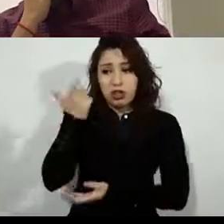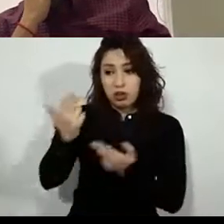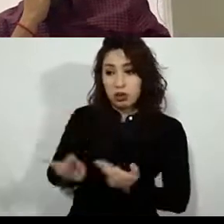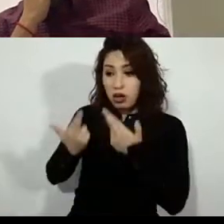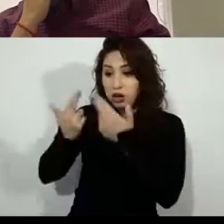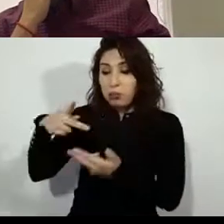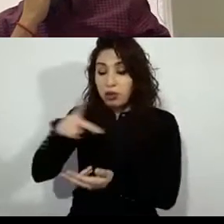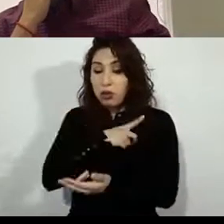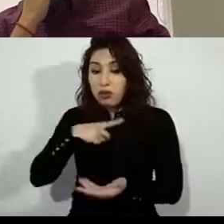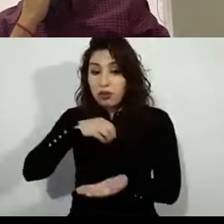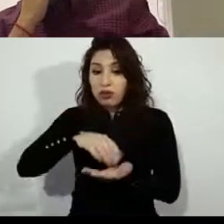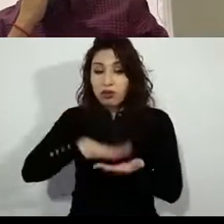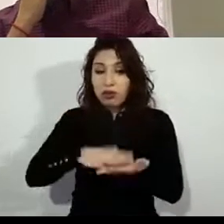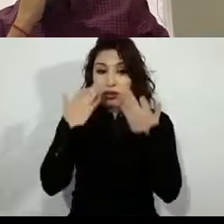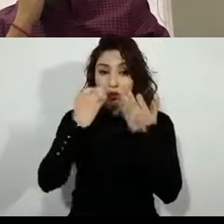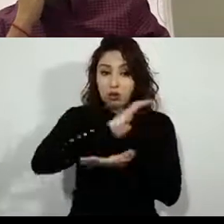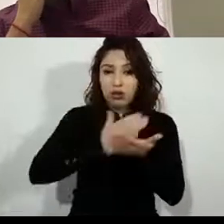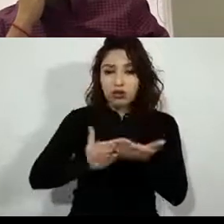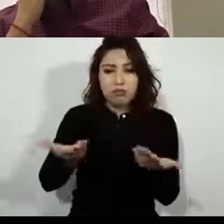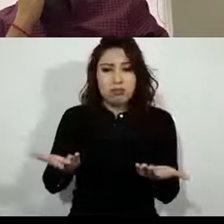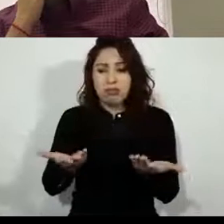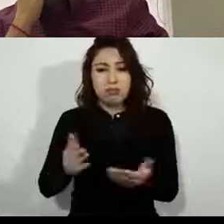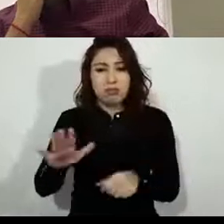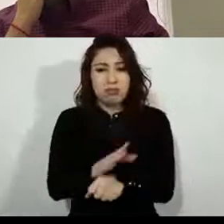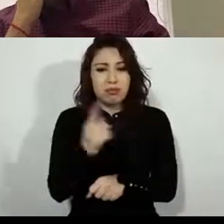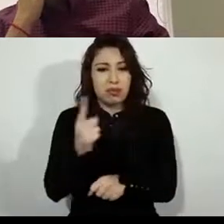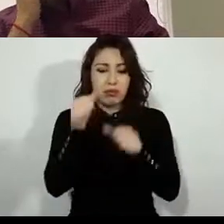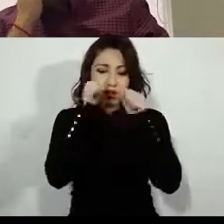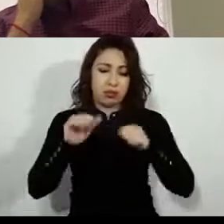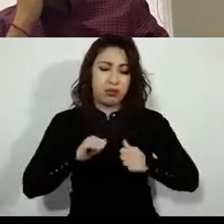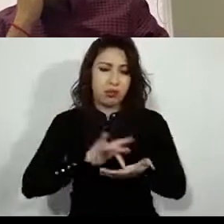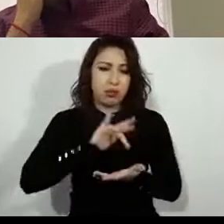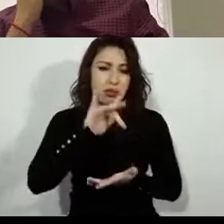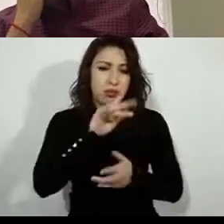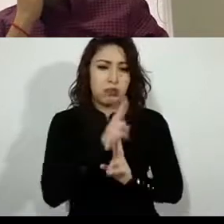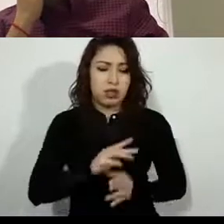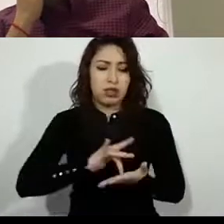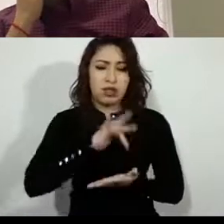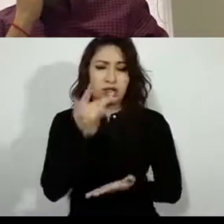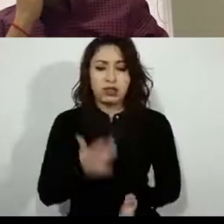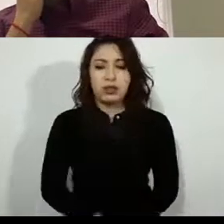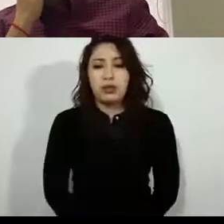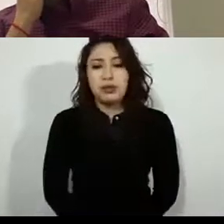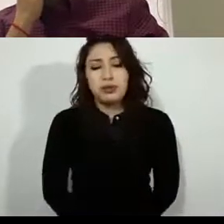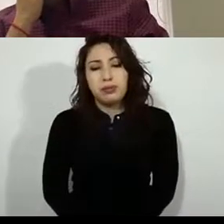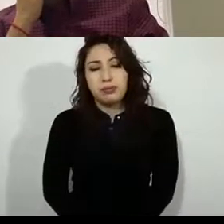en capítulos completamente diversos. Por su atención, gracias también por las respuestas que me pueda dar.